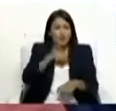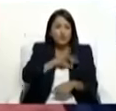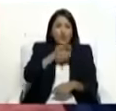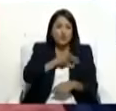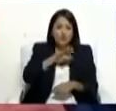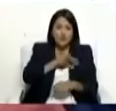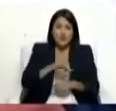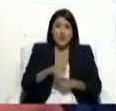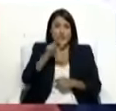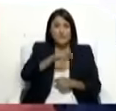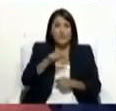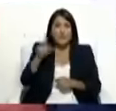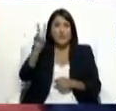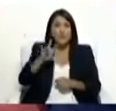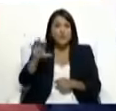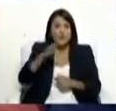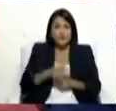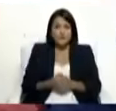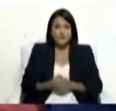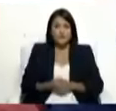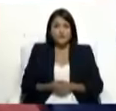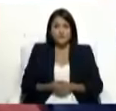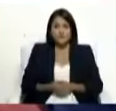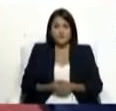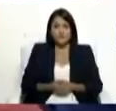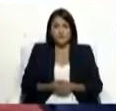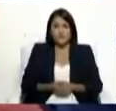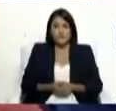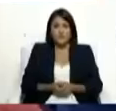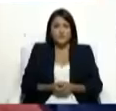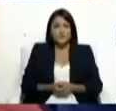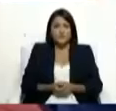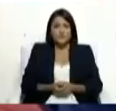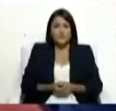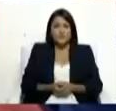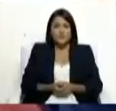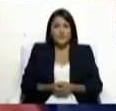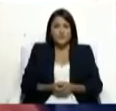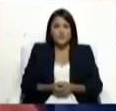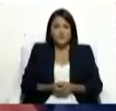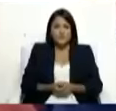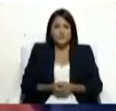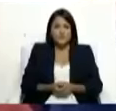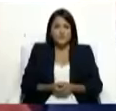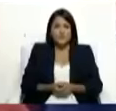aquí. Quedamos pendientes justamente, presidente, de la reacción del presidente de la OEA.